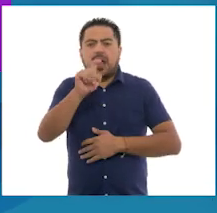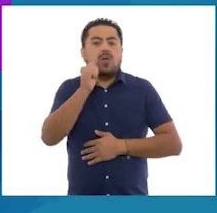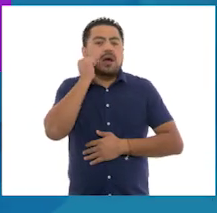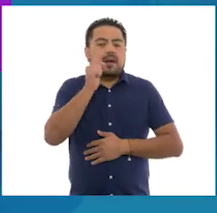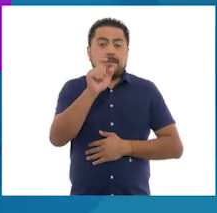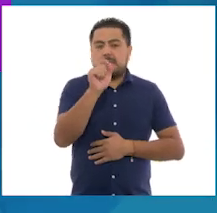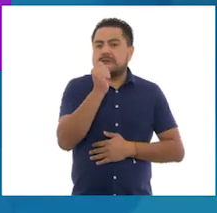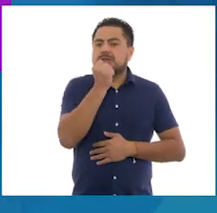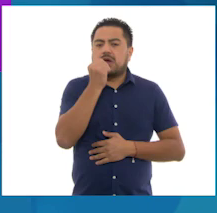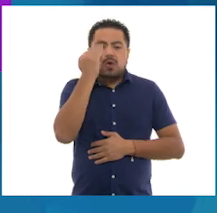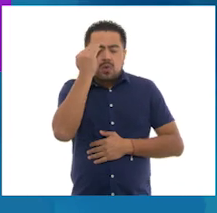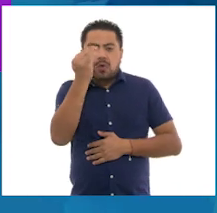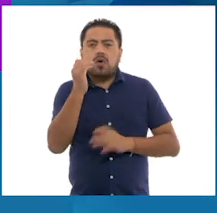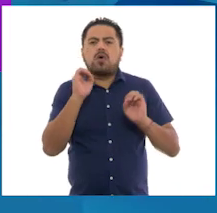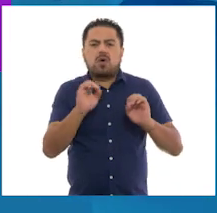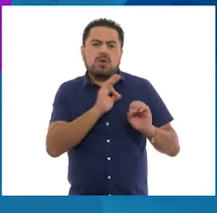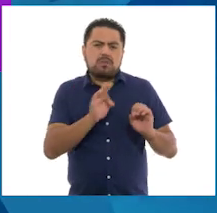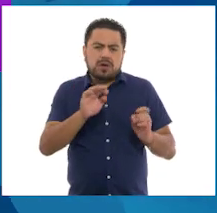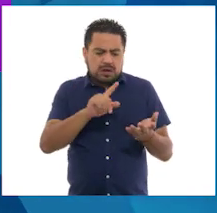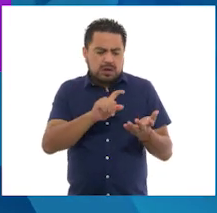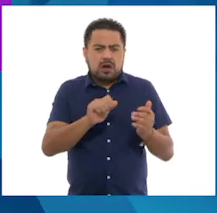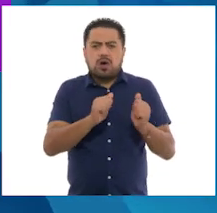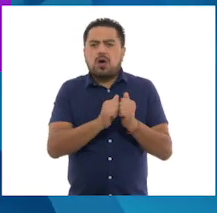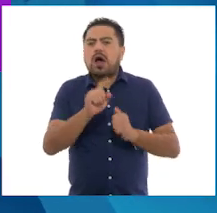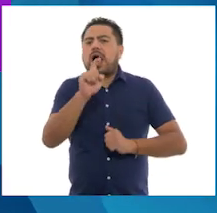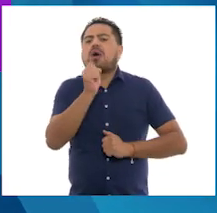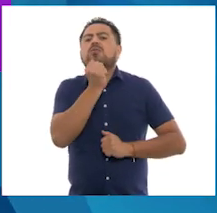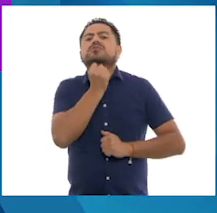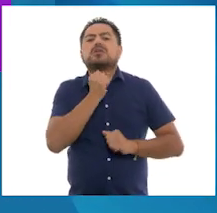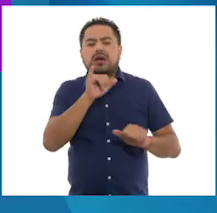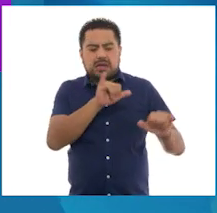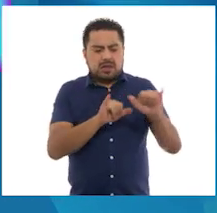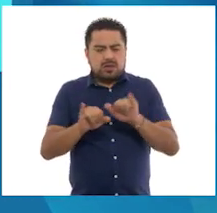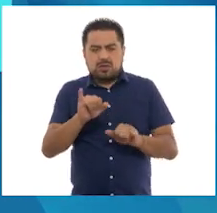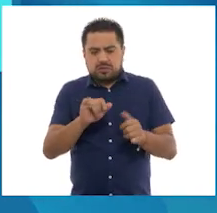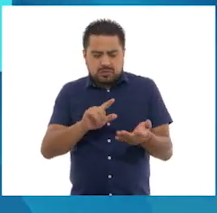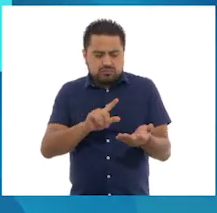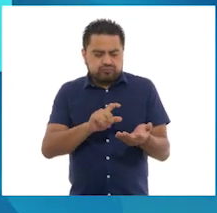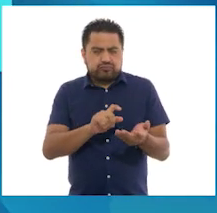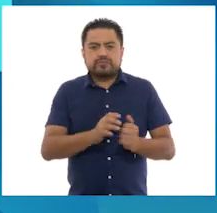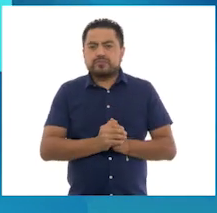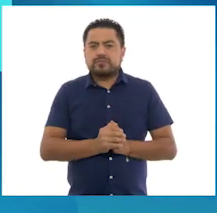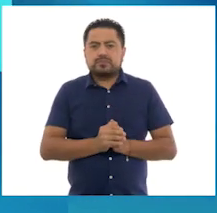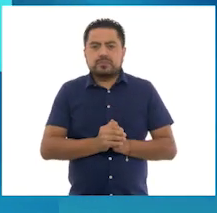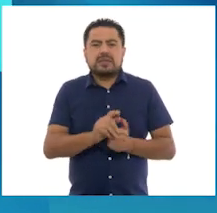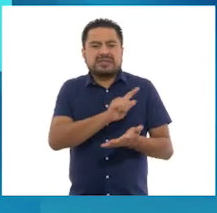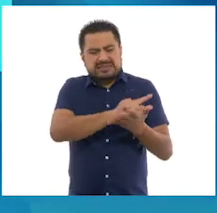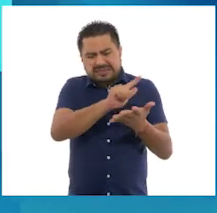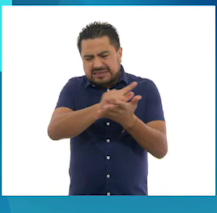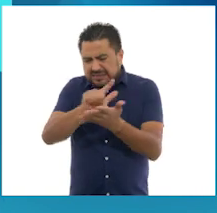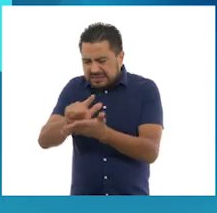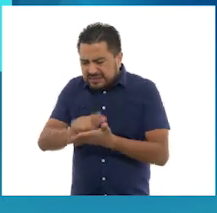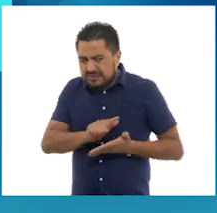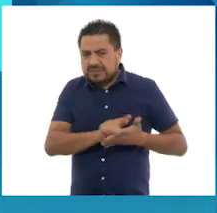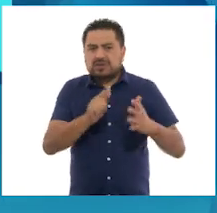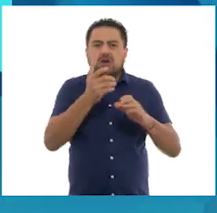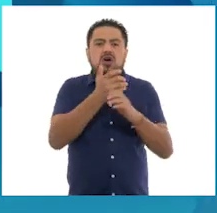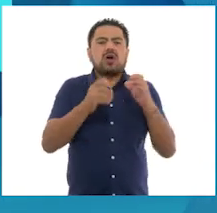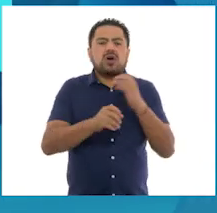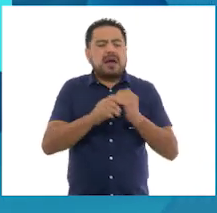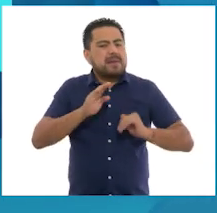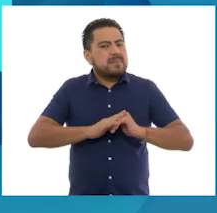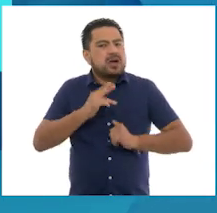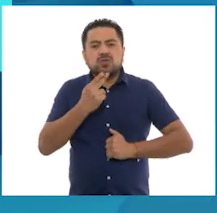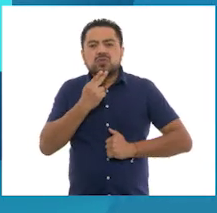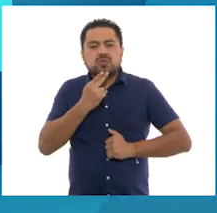durante 20 segundos o aplica desinfectante a base de agua y alcohol. Desinfecta las superficies de los objetos que